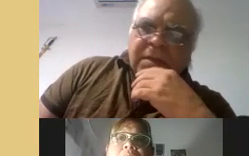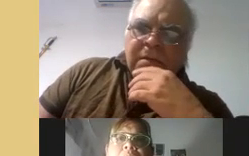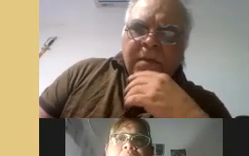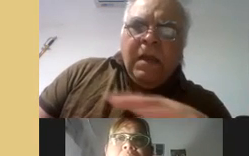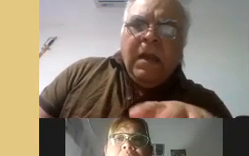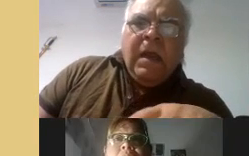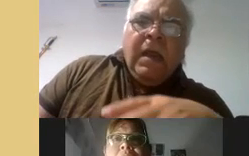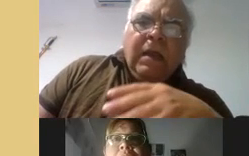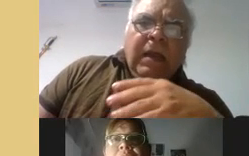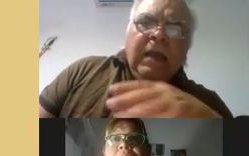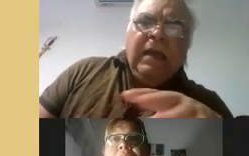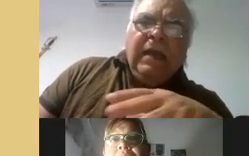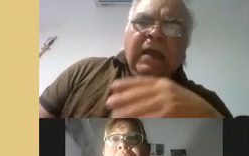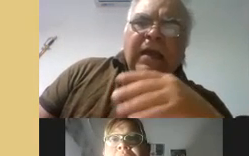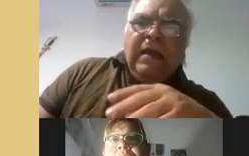Bueno,